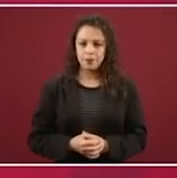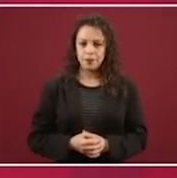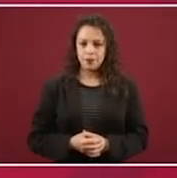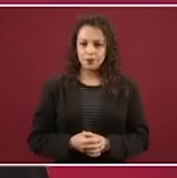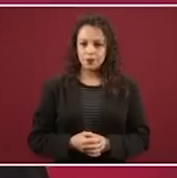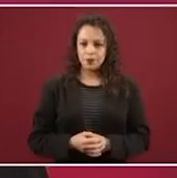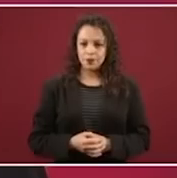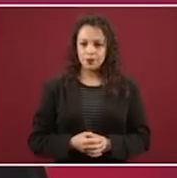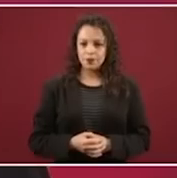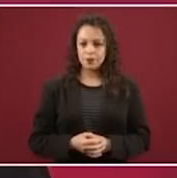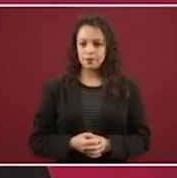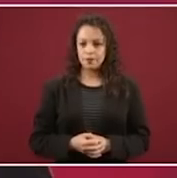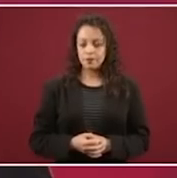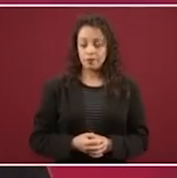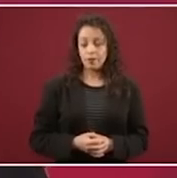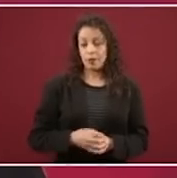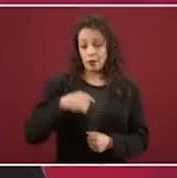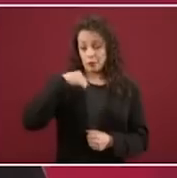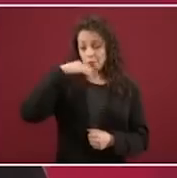lo voy a decir, que hay mano negra.